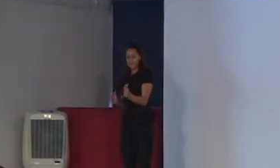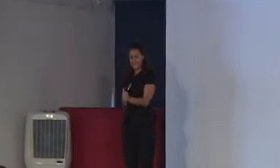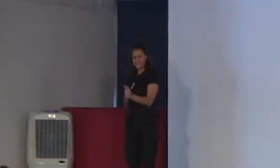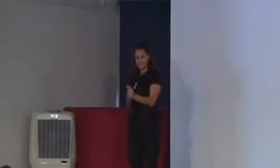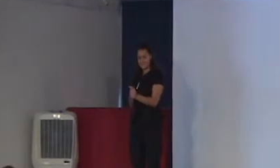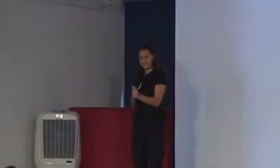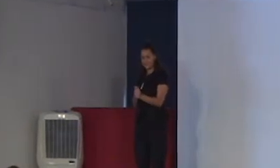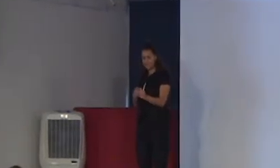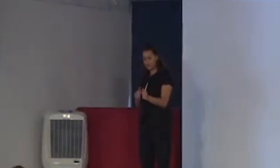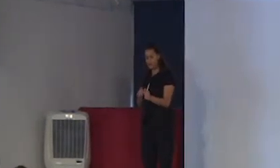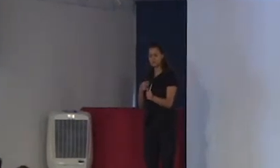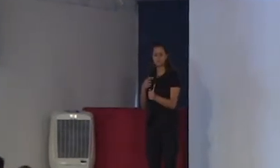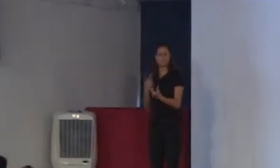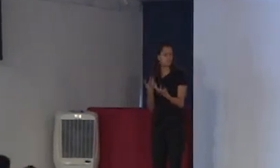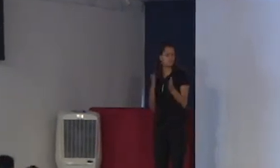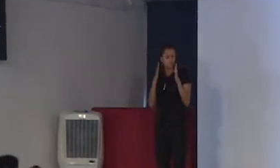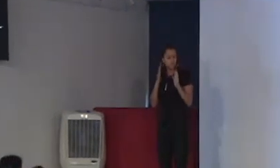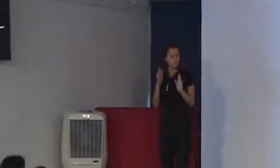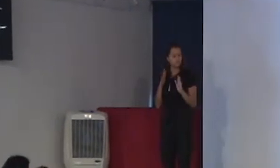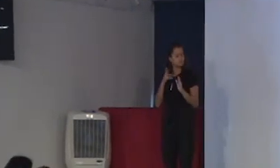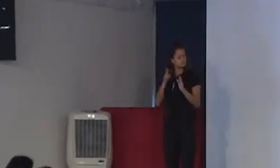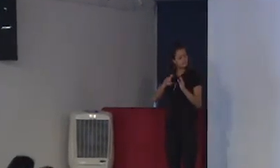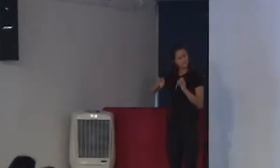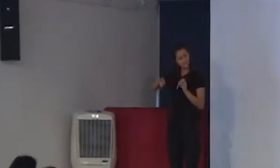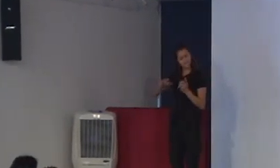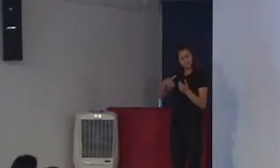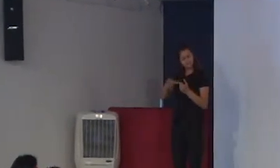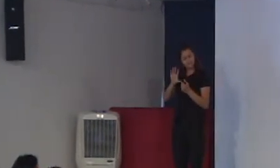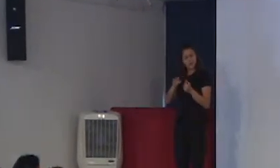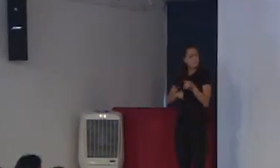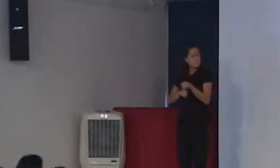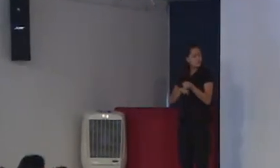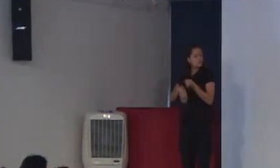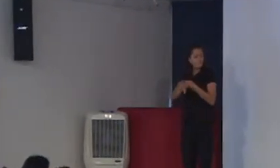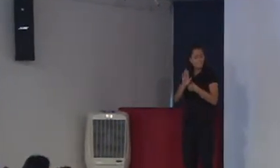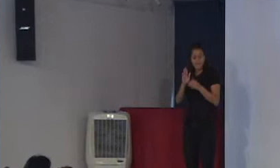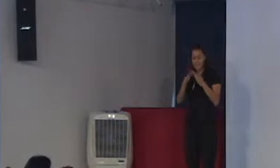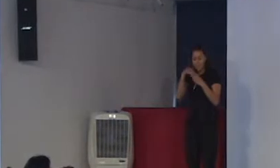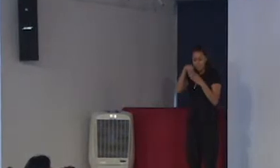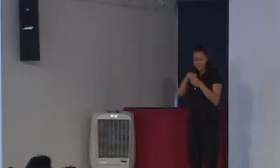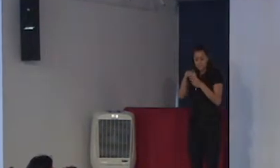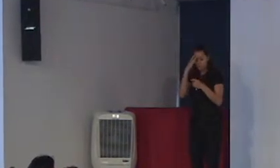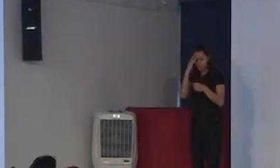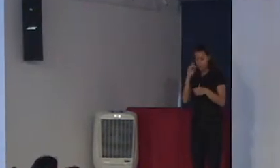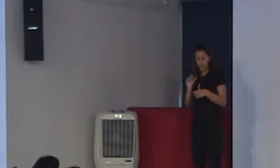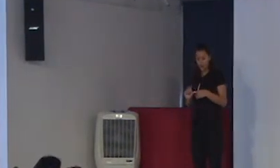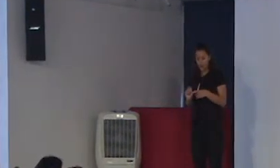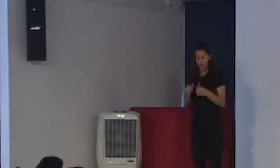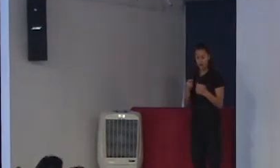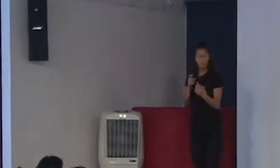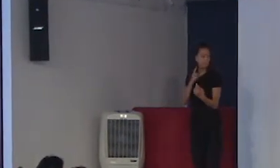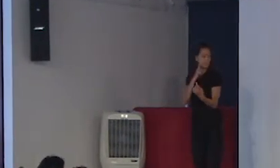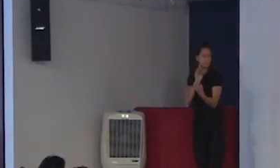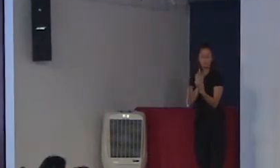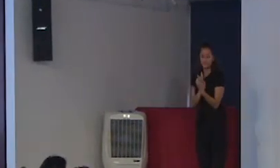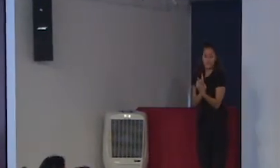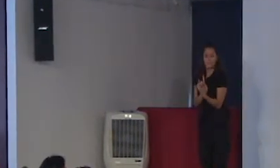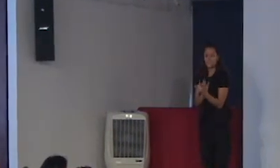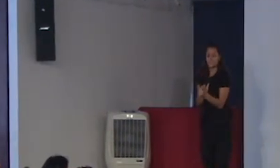más personalizado en casos, porque ya no tienen acceso a la